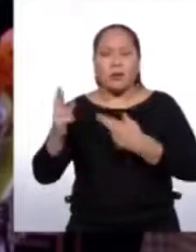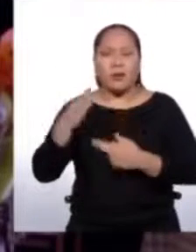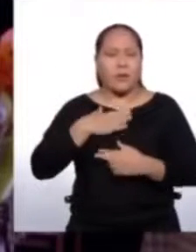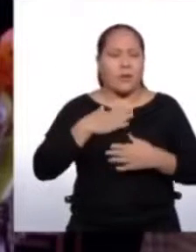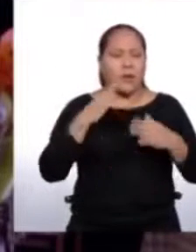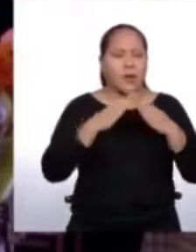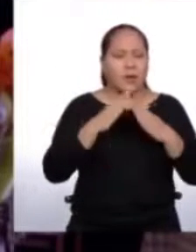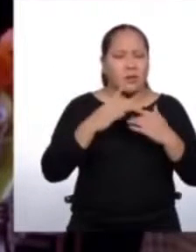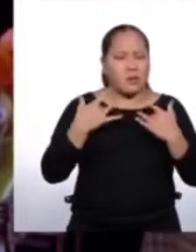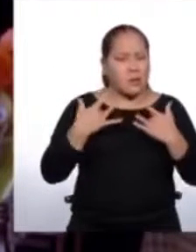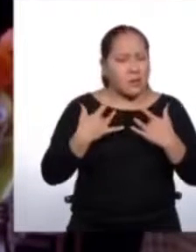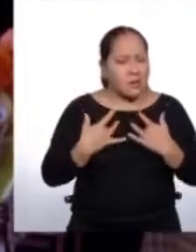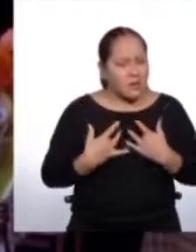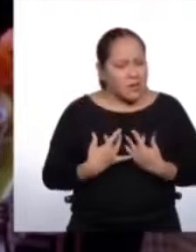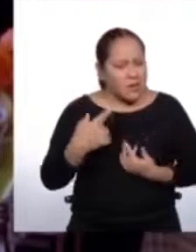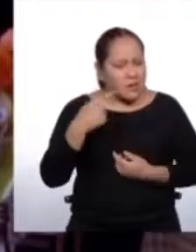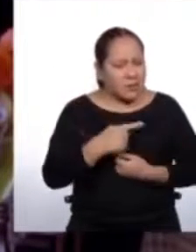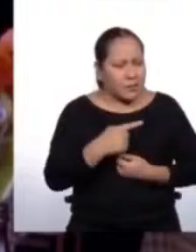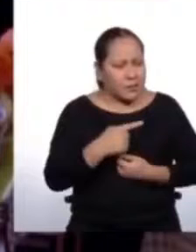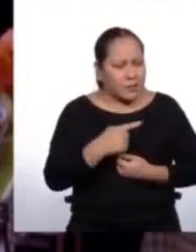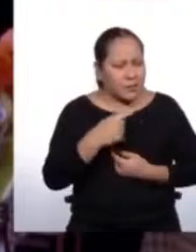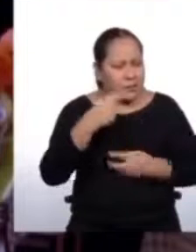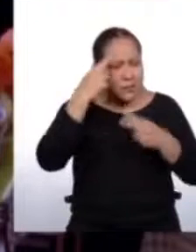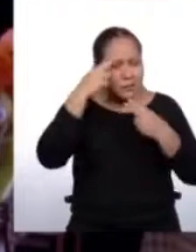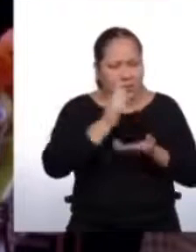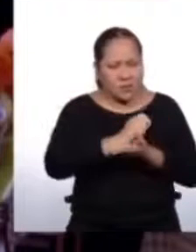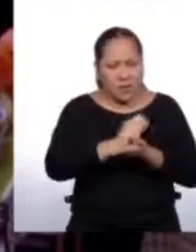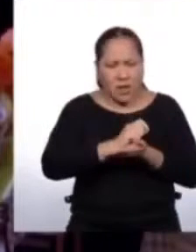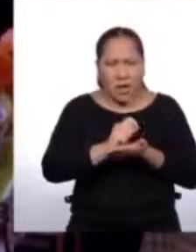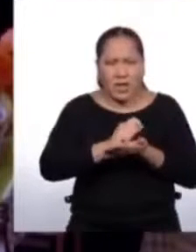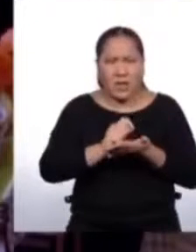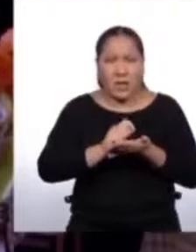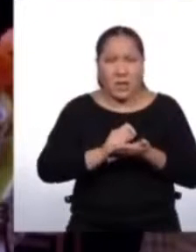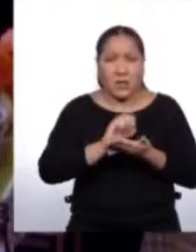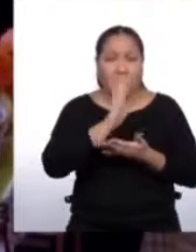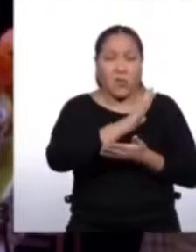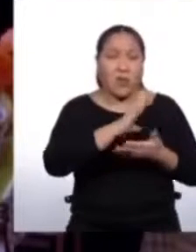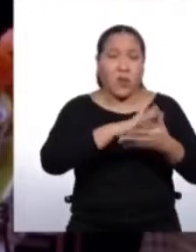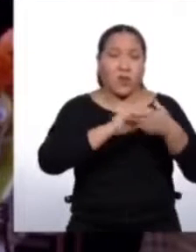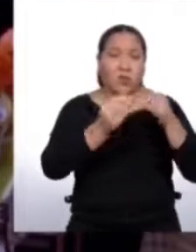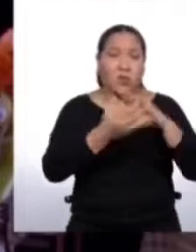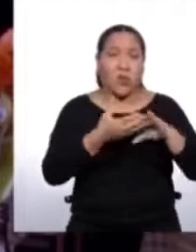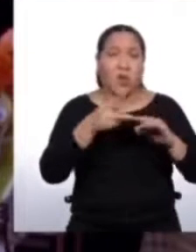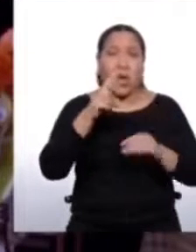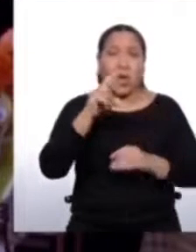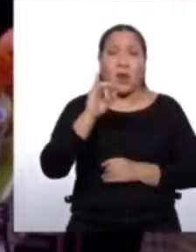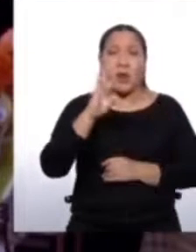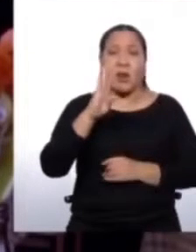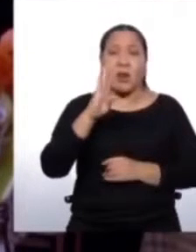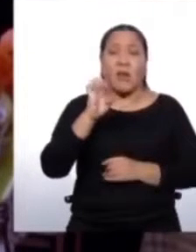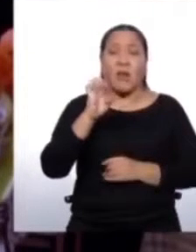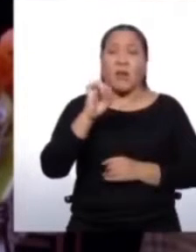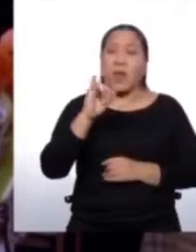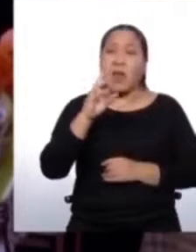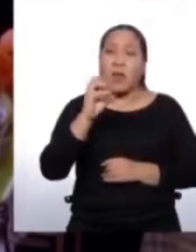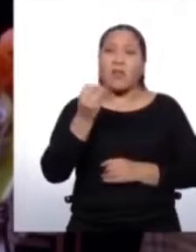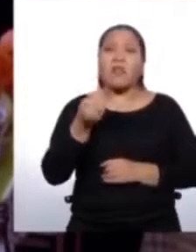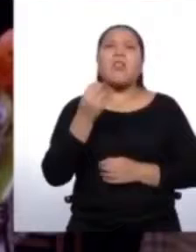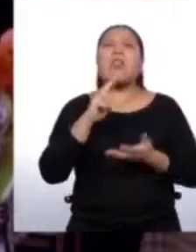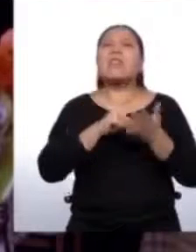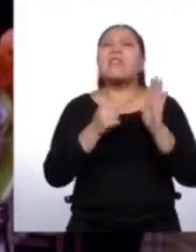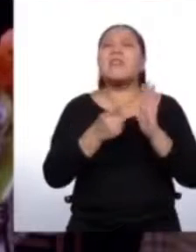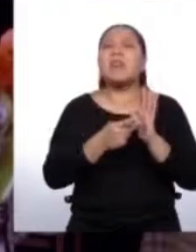compungido, muy triste por la noticia. Escribí un texto sobre la obra de Ribeiro y sobre lo que había significado en nuestra